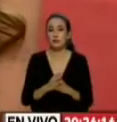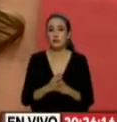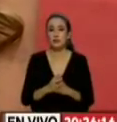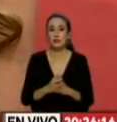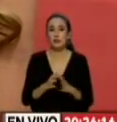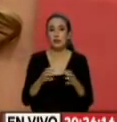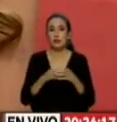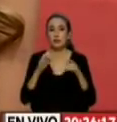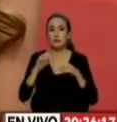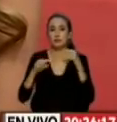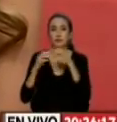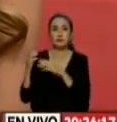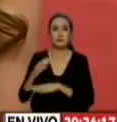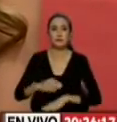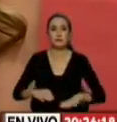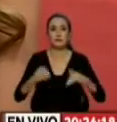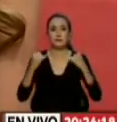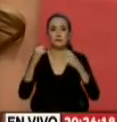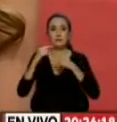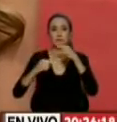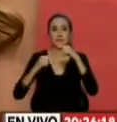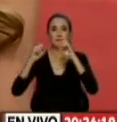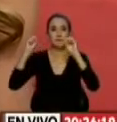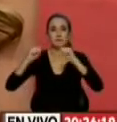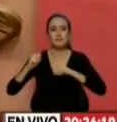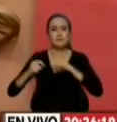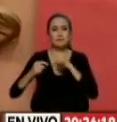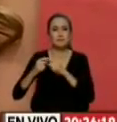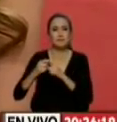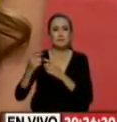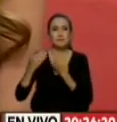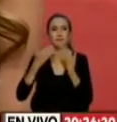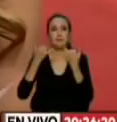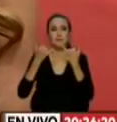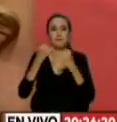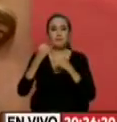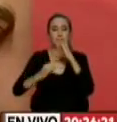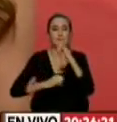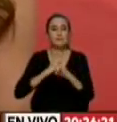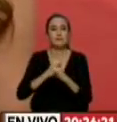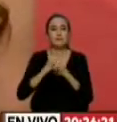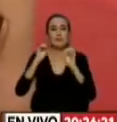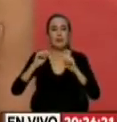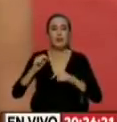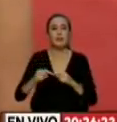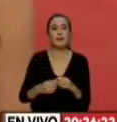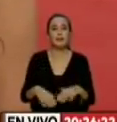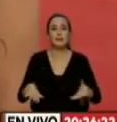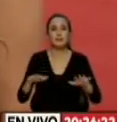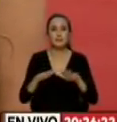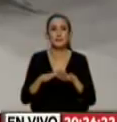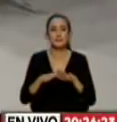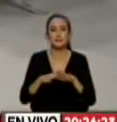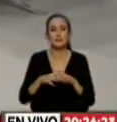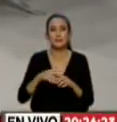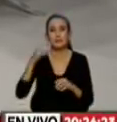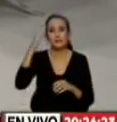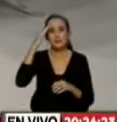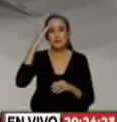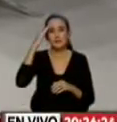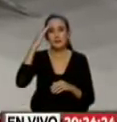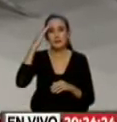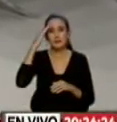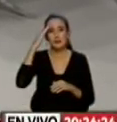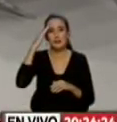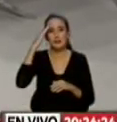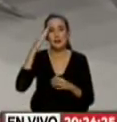Nicolás Maduro, vamos a recibir en los estudios de Telediario al internacionalista Esteban Santos. Muchísimas gracias por acompañarnos y para